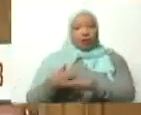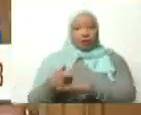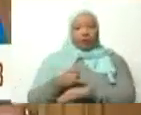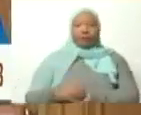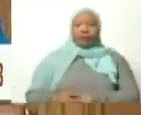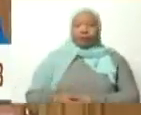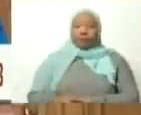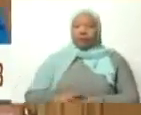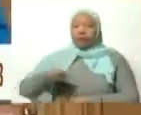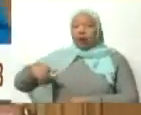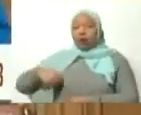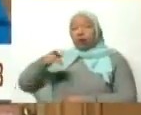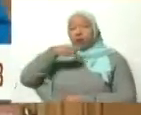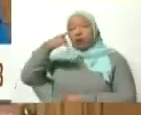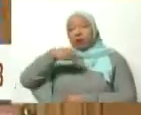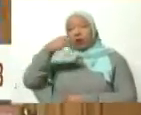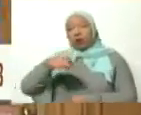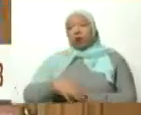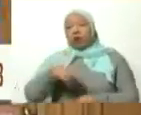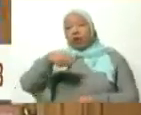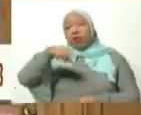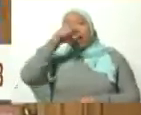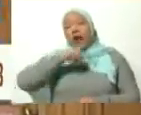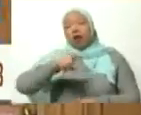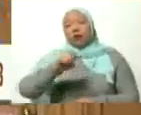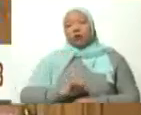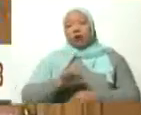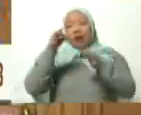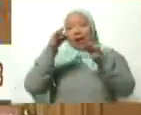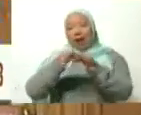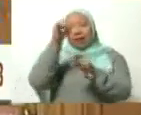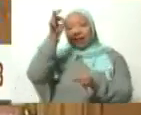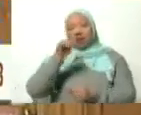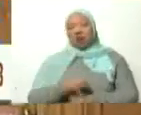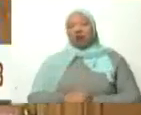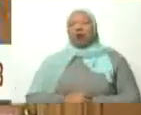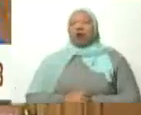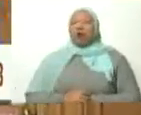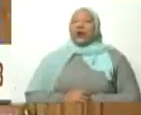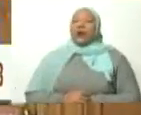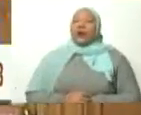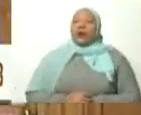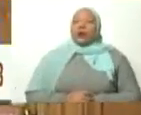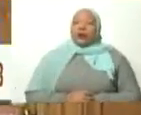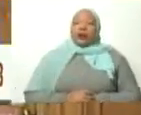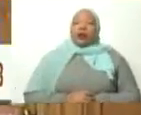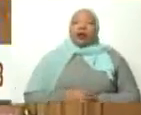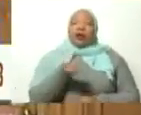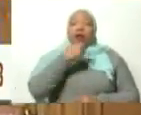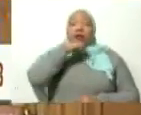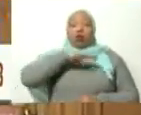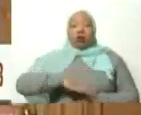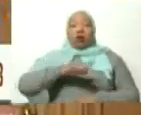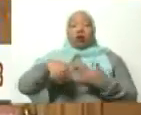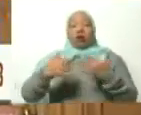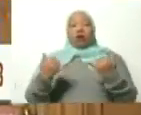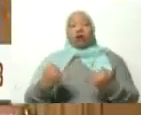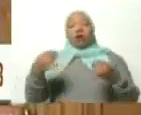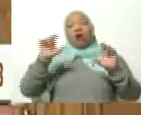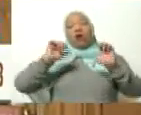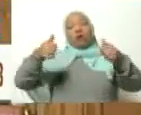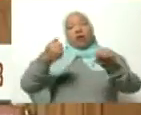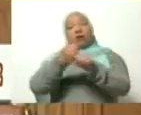geopolítica, este año un éxito que marca historia y es la